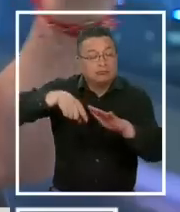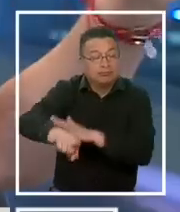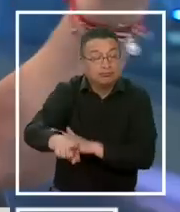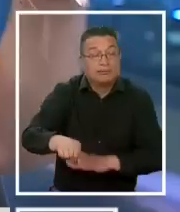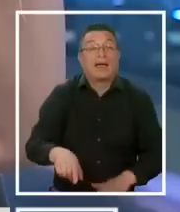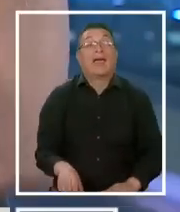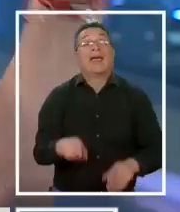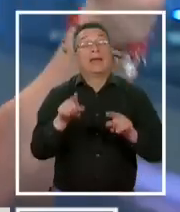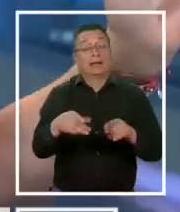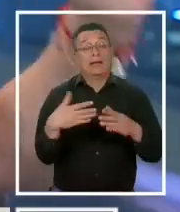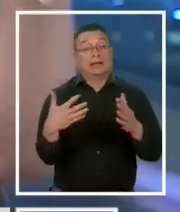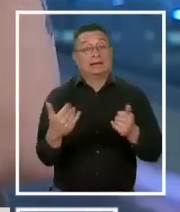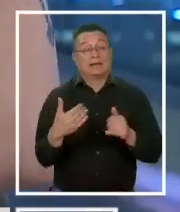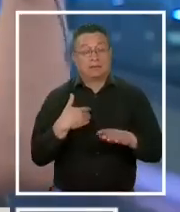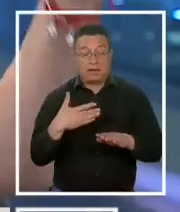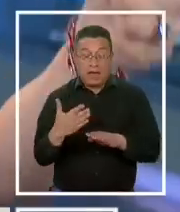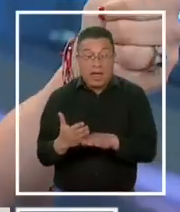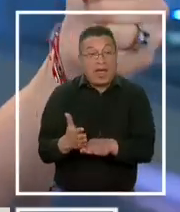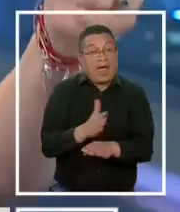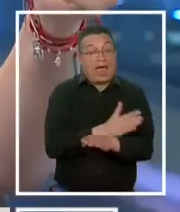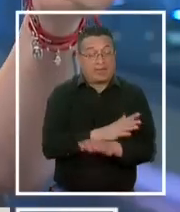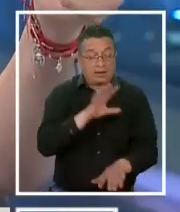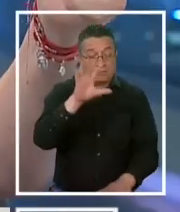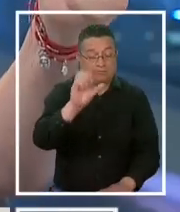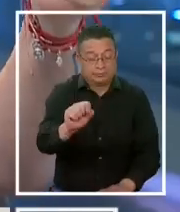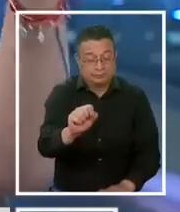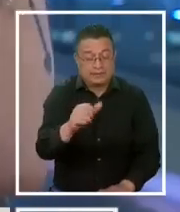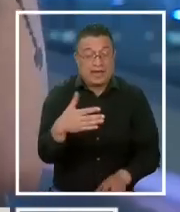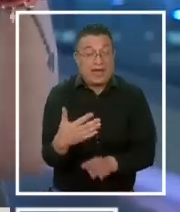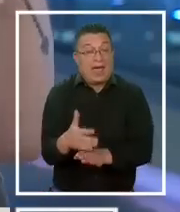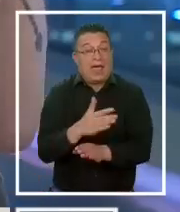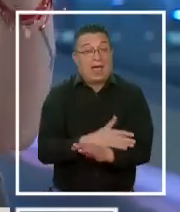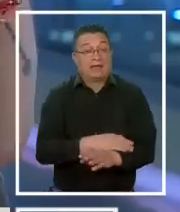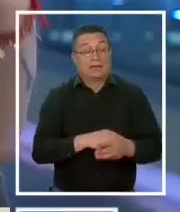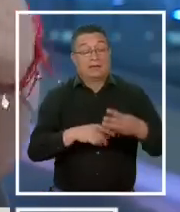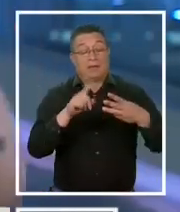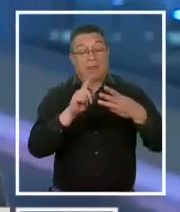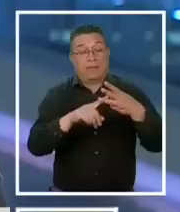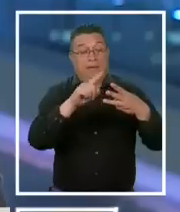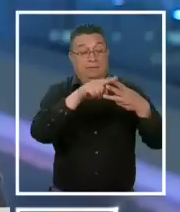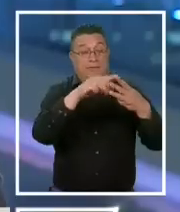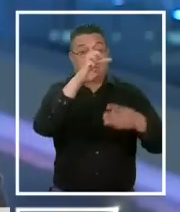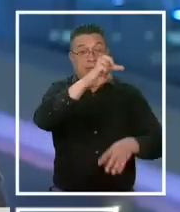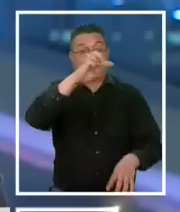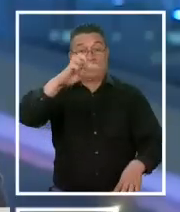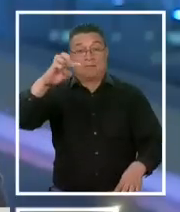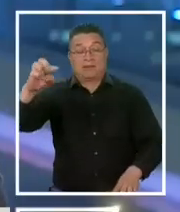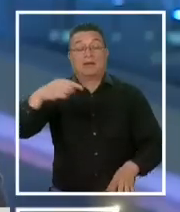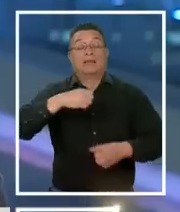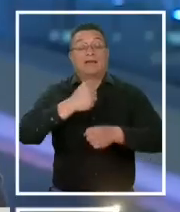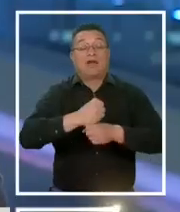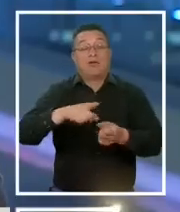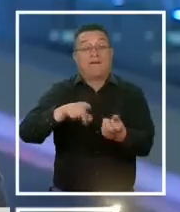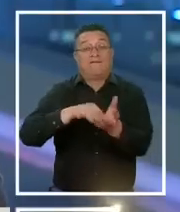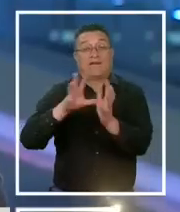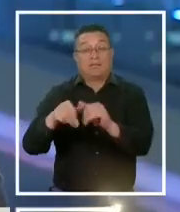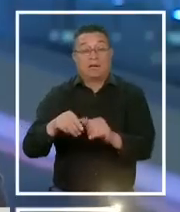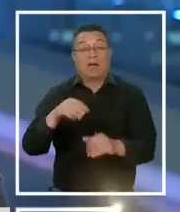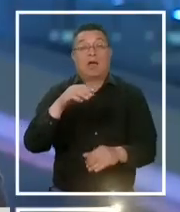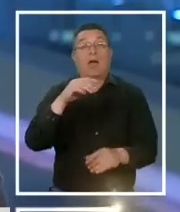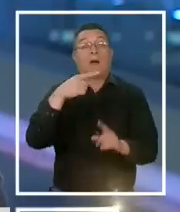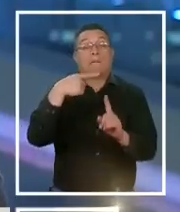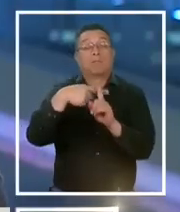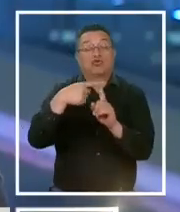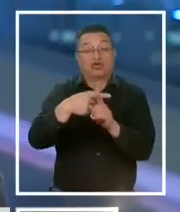lo que necesitamos es favorecer detección temprana triple p que es el trabajo que se hace con familia en parentalidad positiva